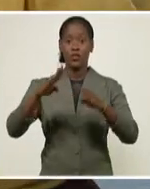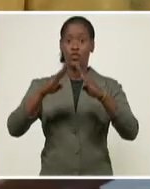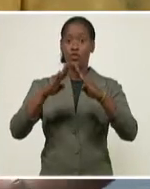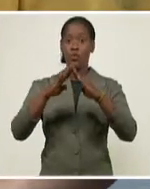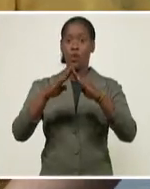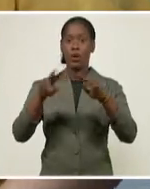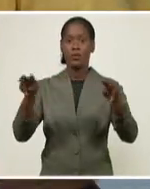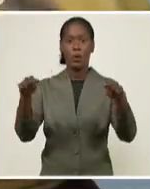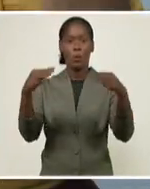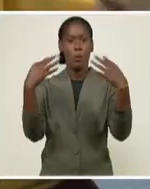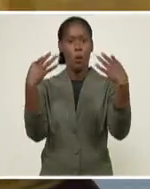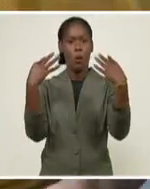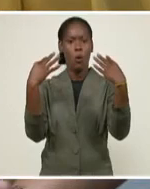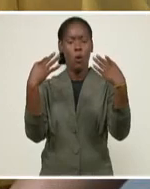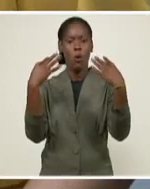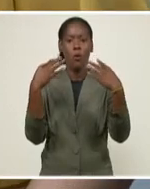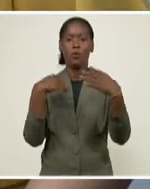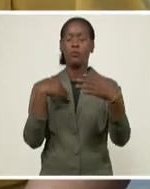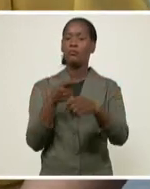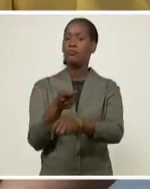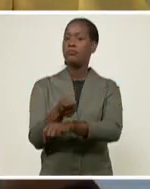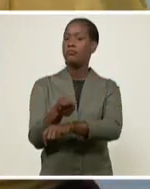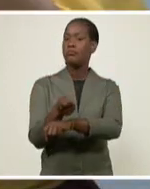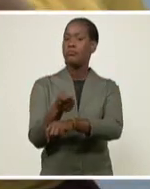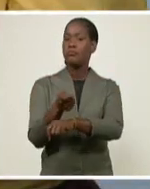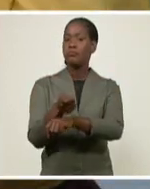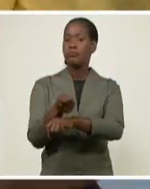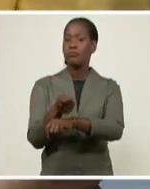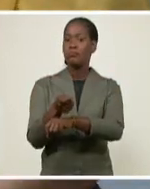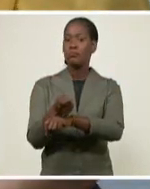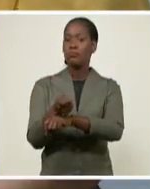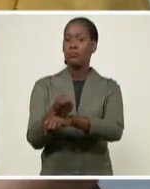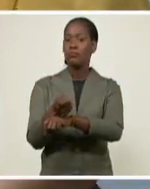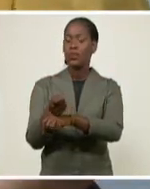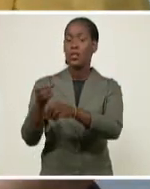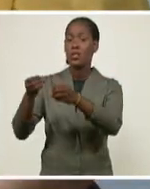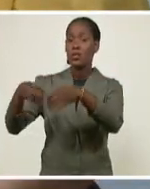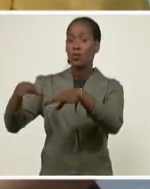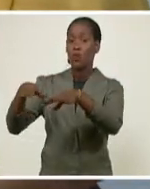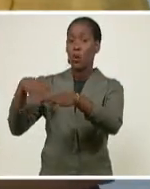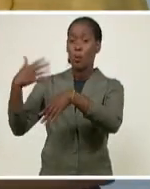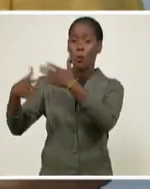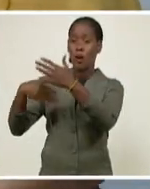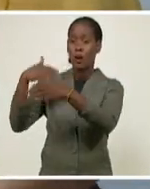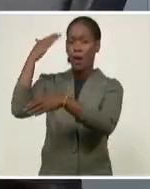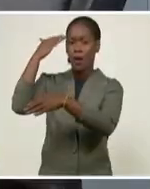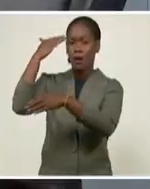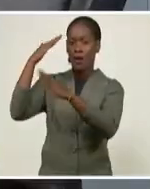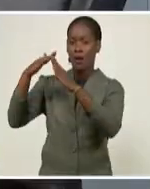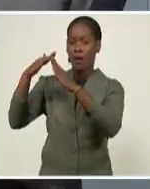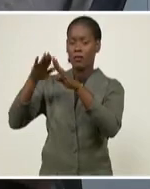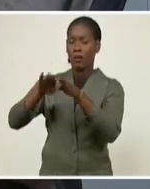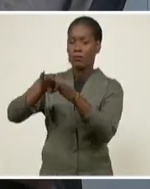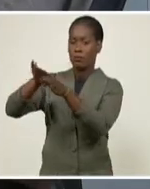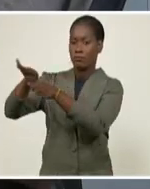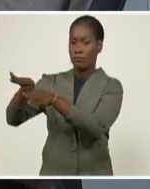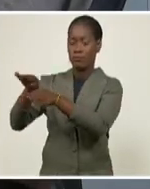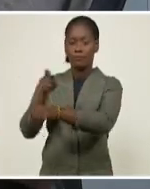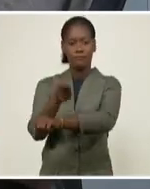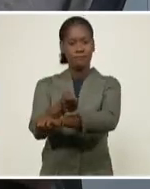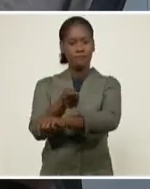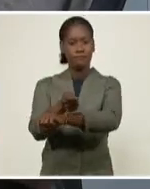salir de nuestro mundo, de nuestras situaciones y enfocarnos en eso, en una sola cosa, en la clase. Nosotros no estamos preparados